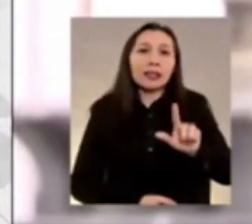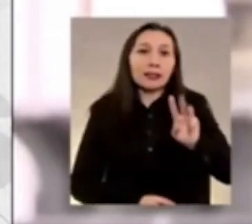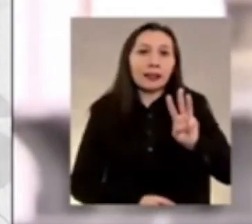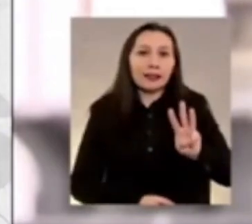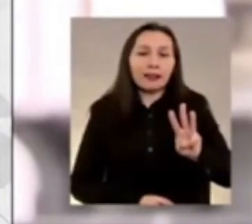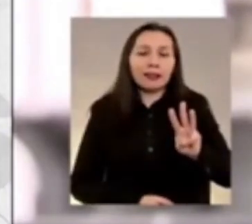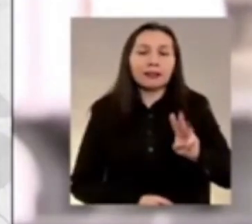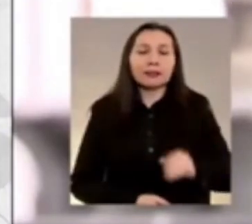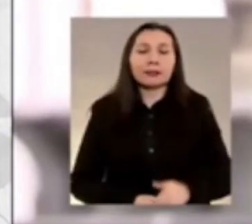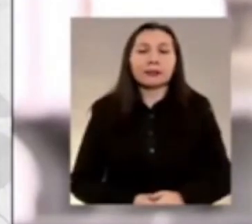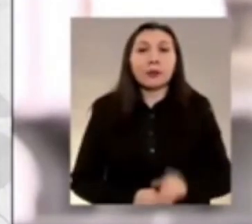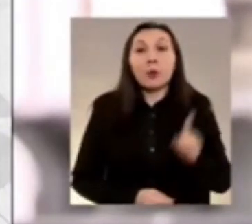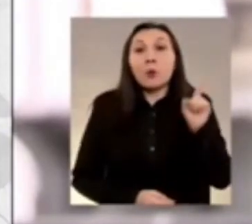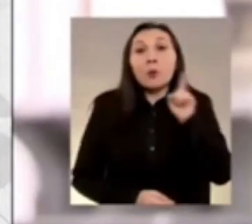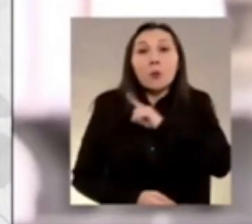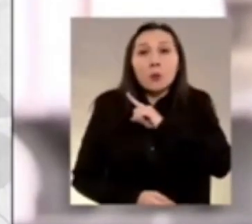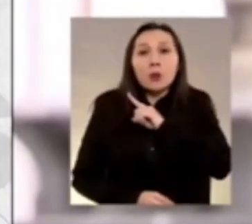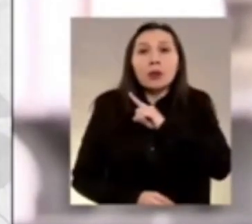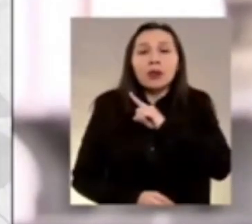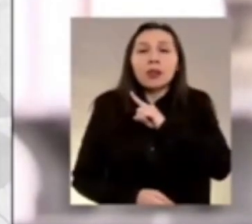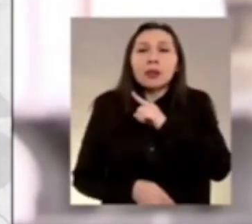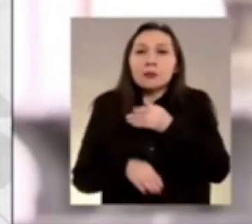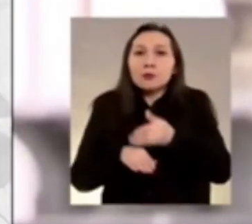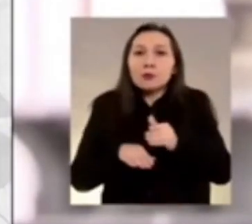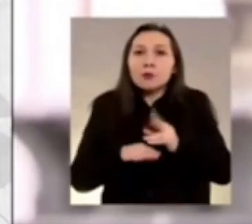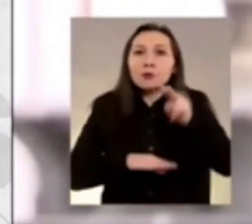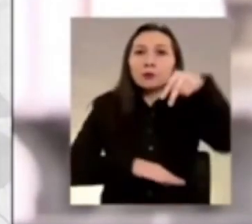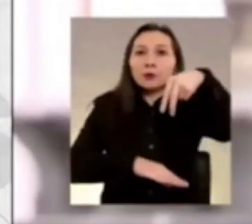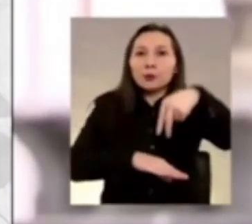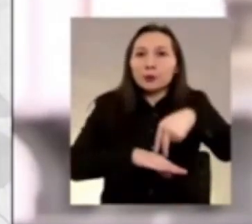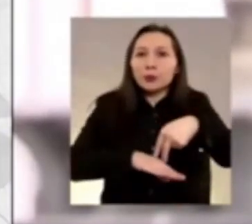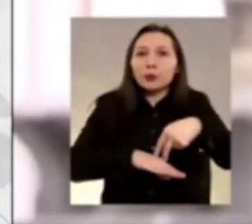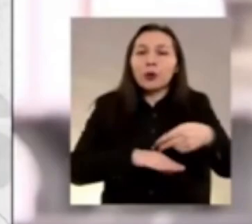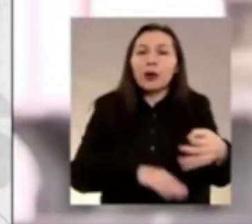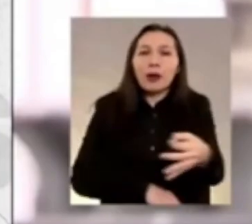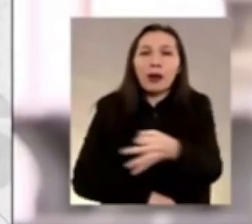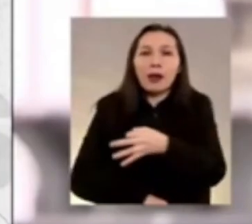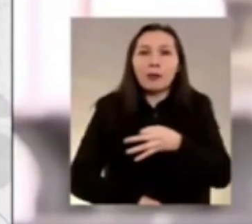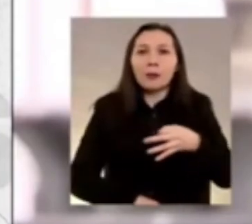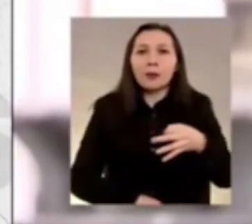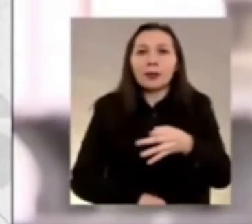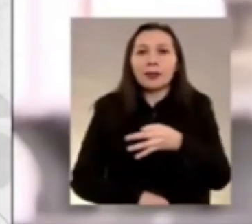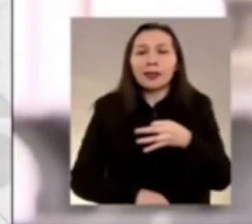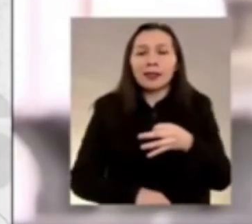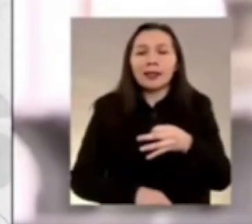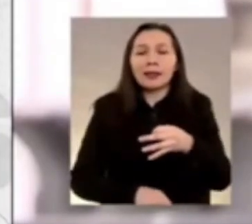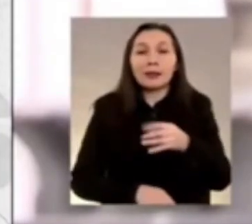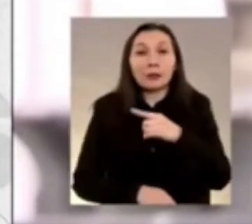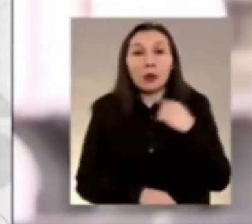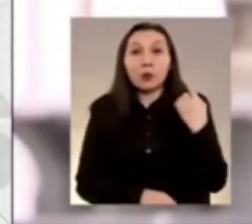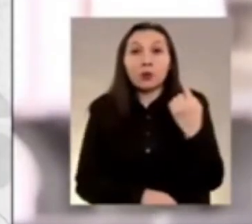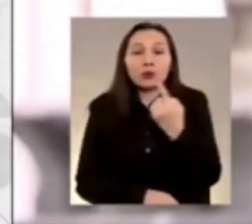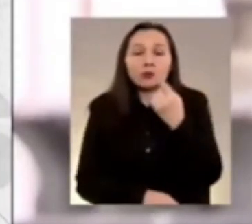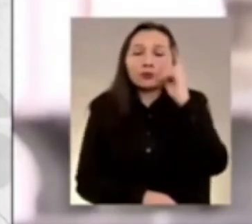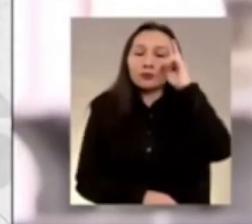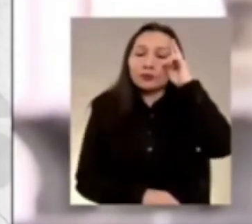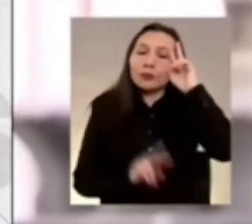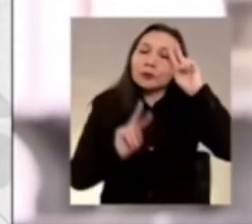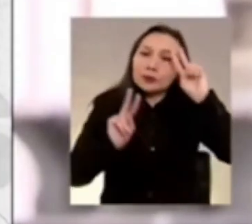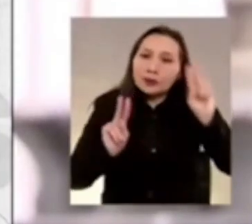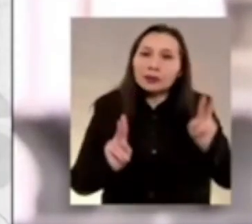1973. Último vestigio de su presencia en la Moneda. Para nosotros